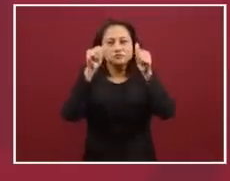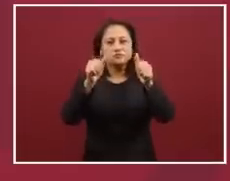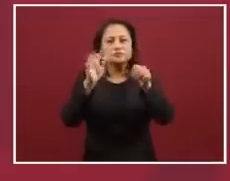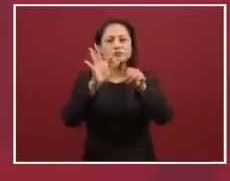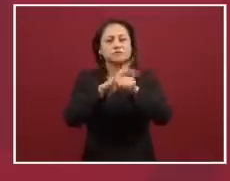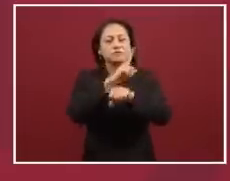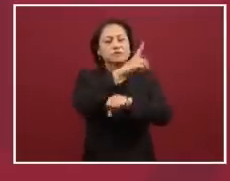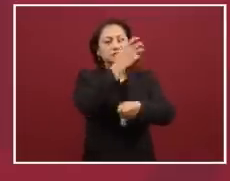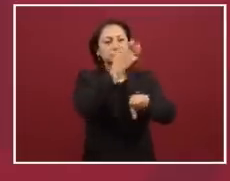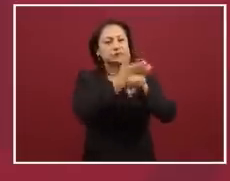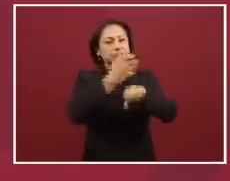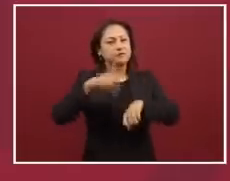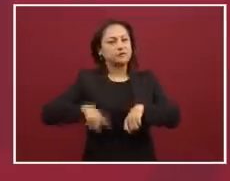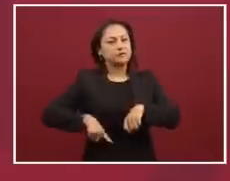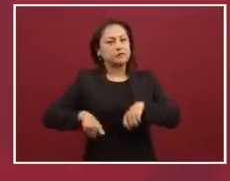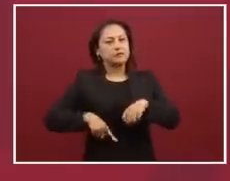Unidos